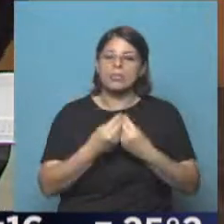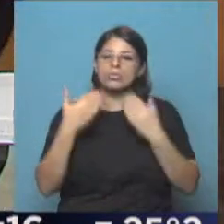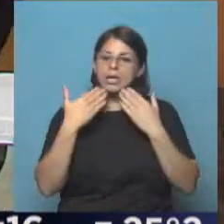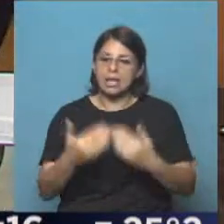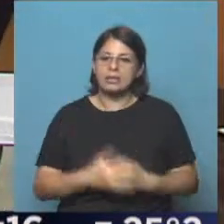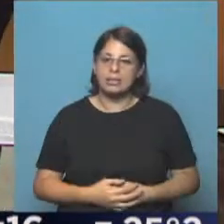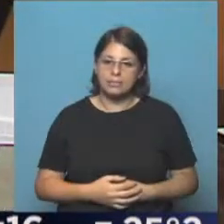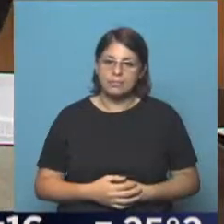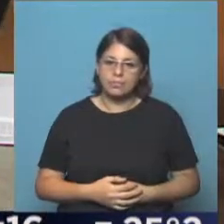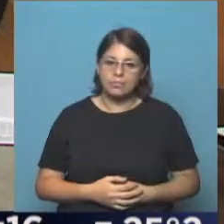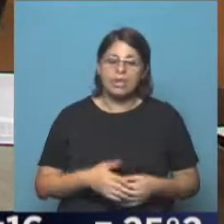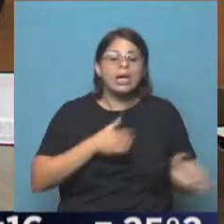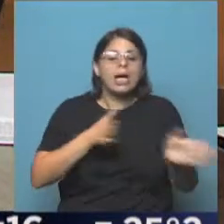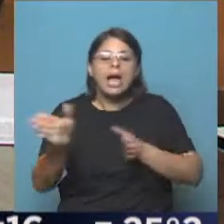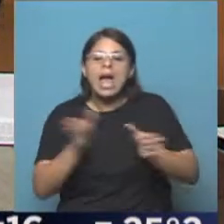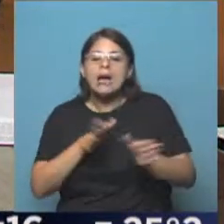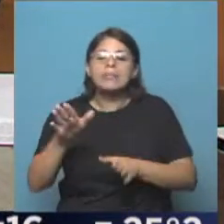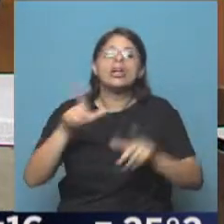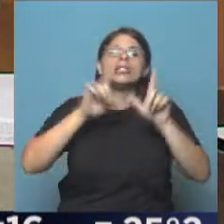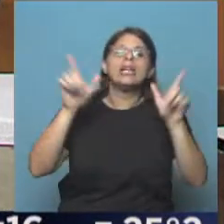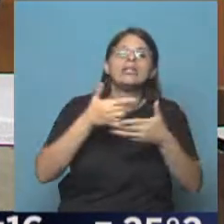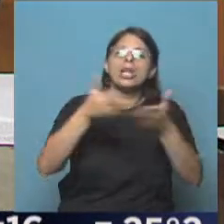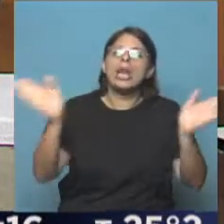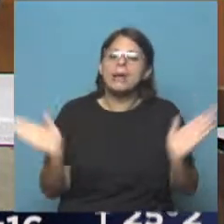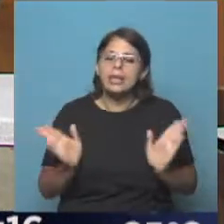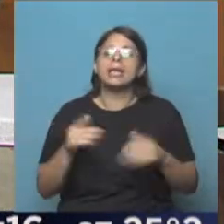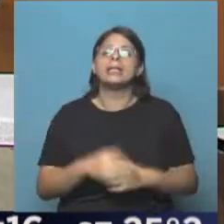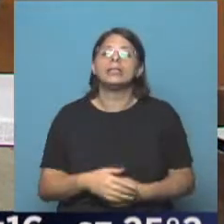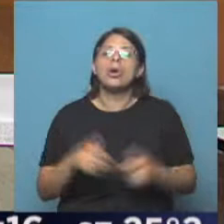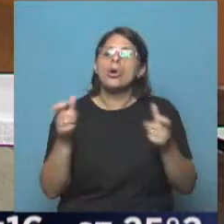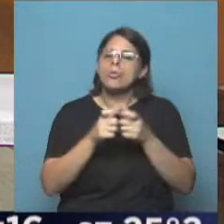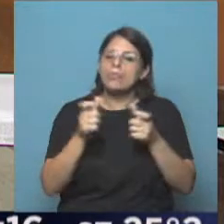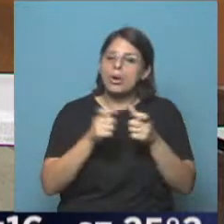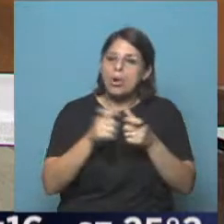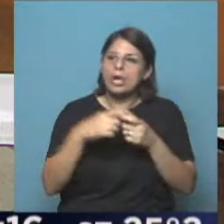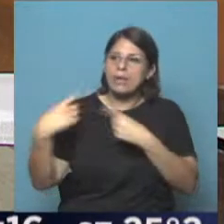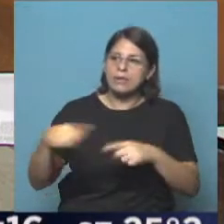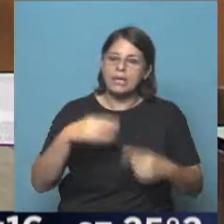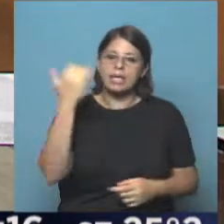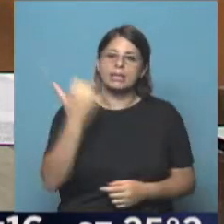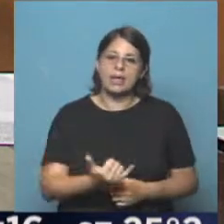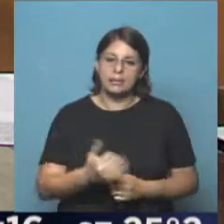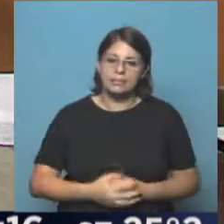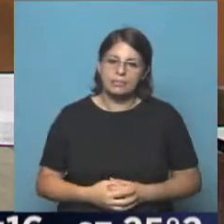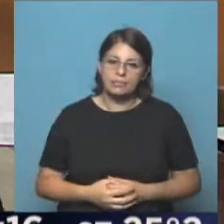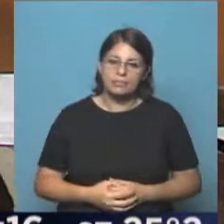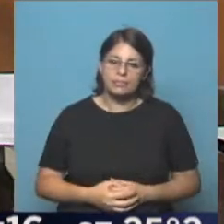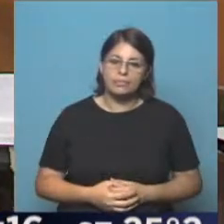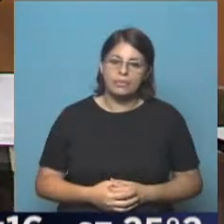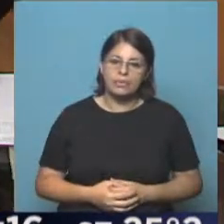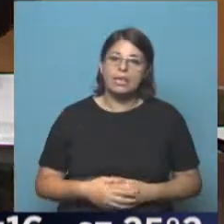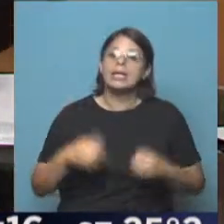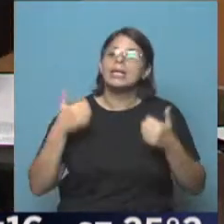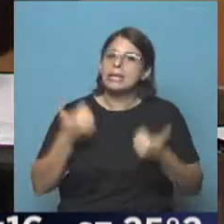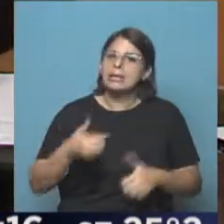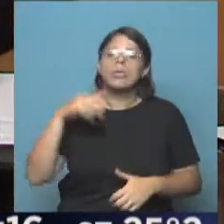Dentro de las opciones que da la televisión abierta, me parece que la grilla de la televisión pública tiene un menú, me parece, distinto a cualquier otro. Ay, qué bueno sería aprender